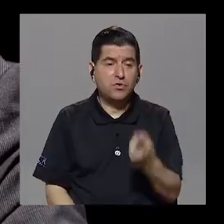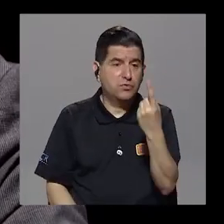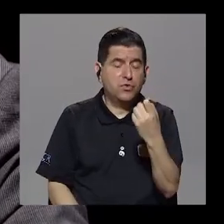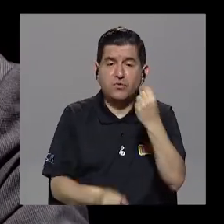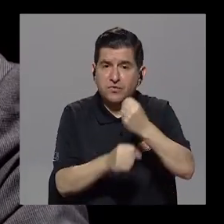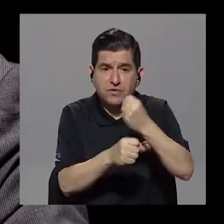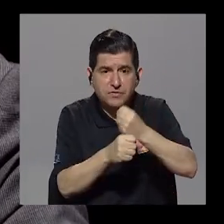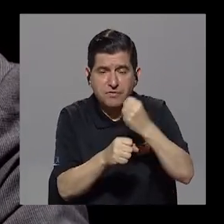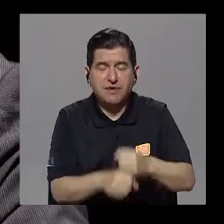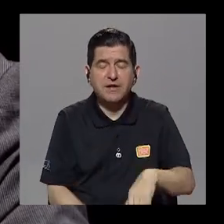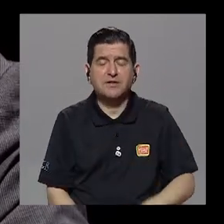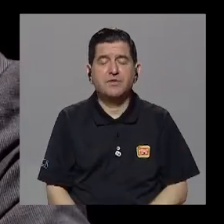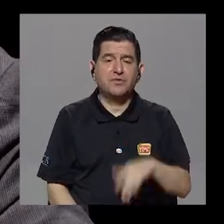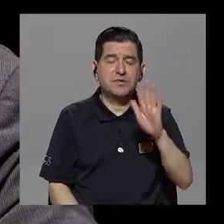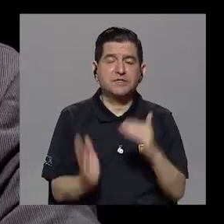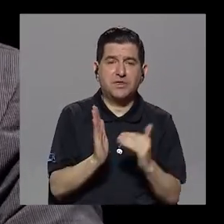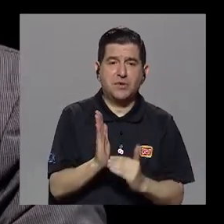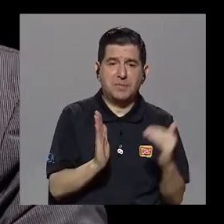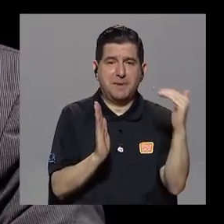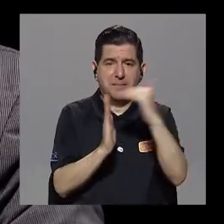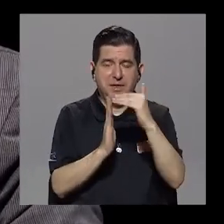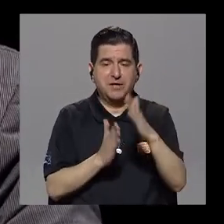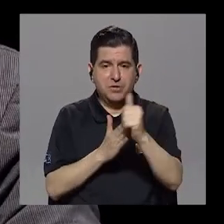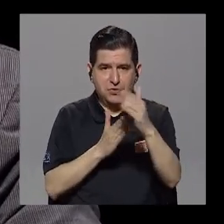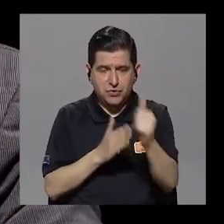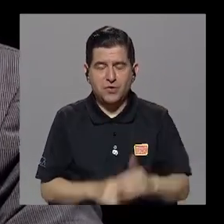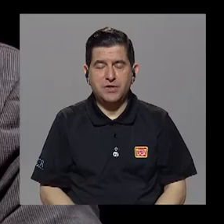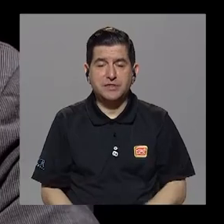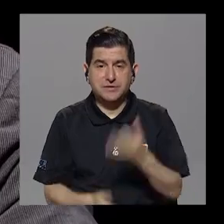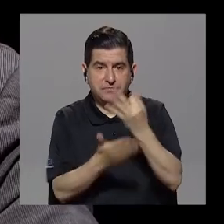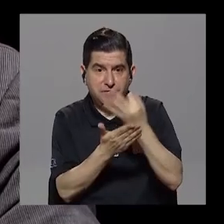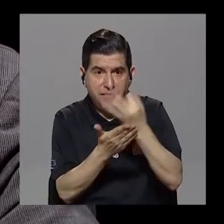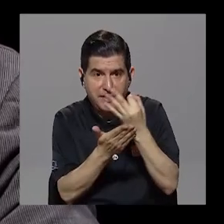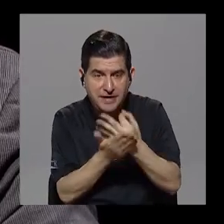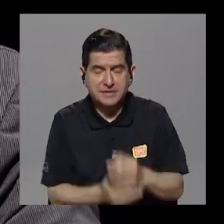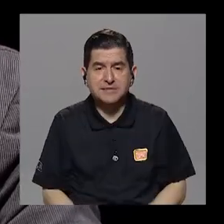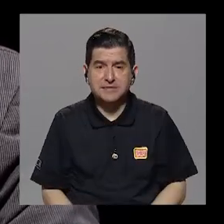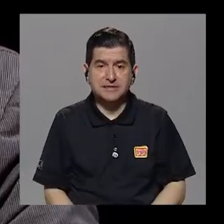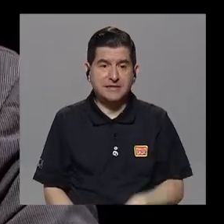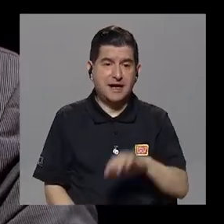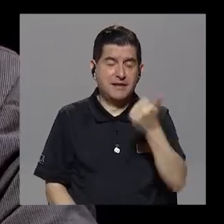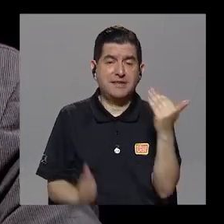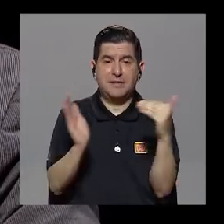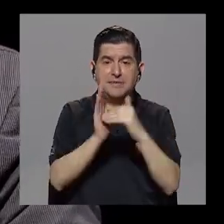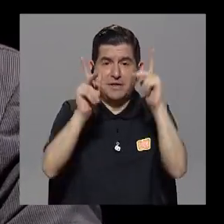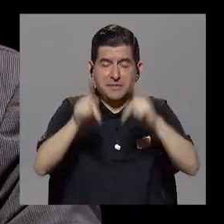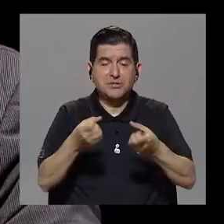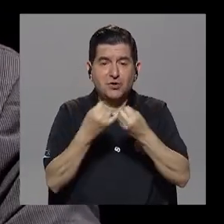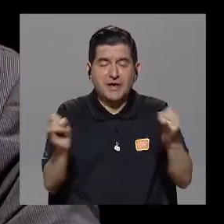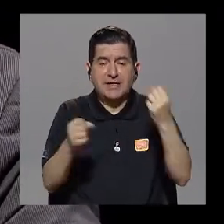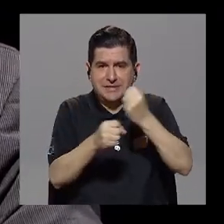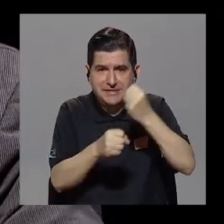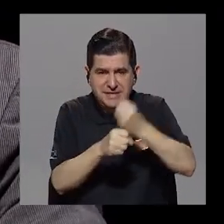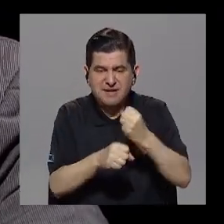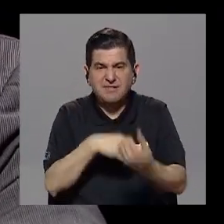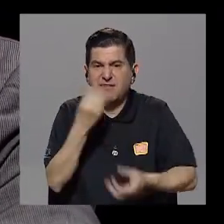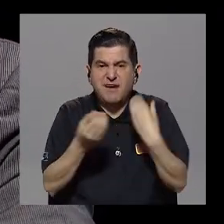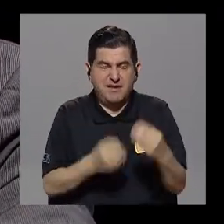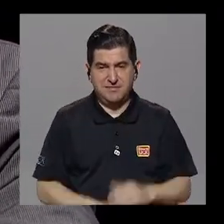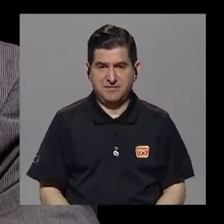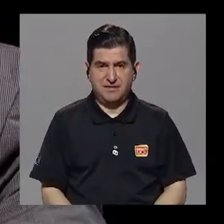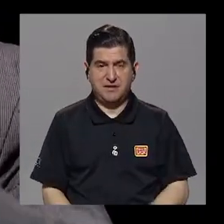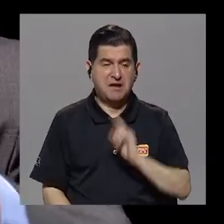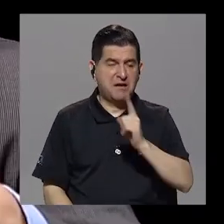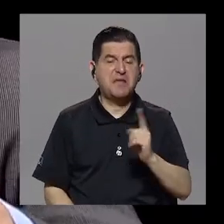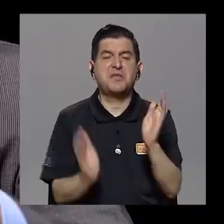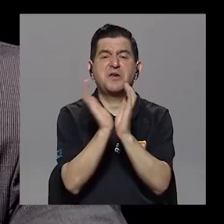desempleo de 5 mil millones de dólares para financiar el desempleo de las 10 mil personas que estaban desempleadas, lo que hizo